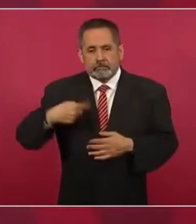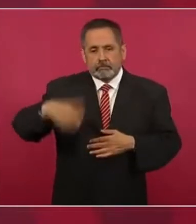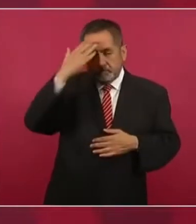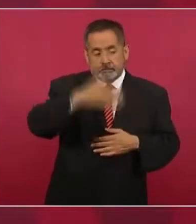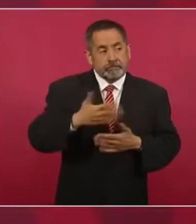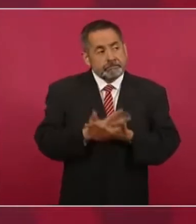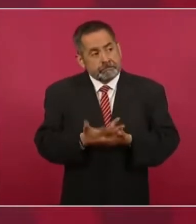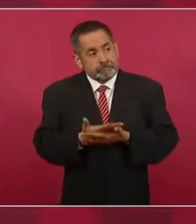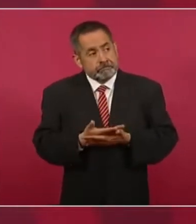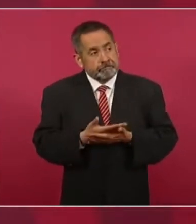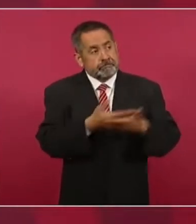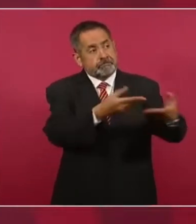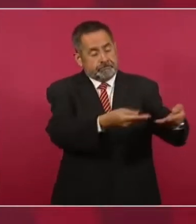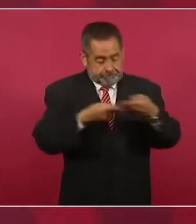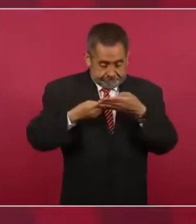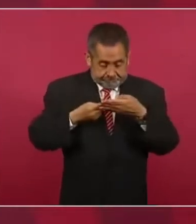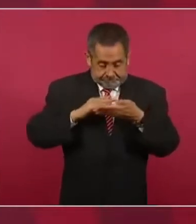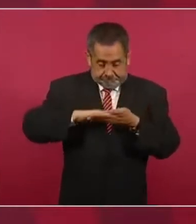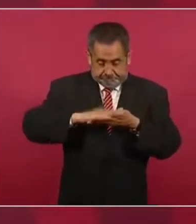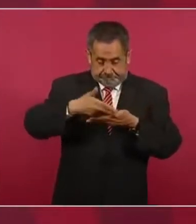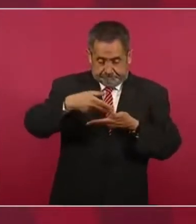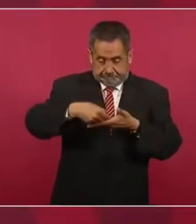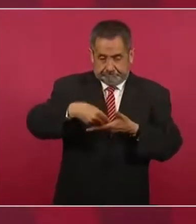sobre. Ya habían lo